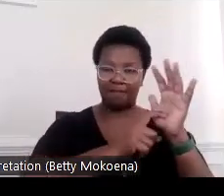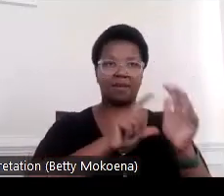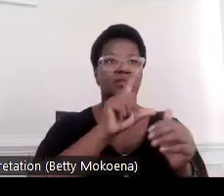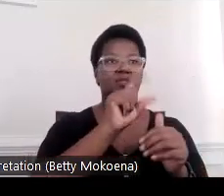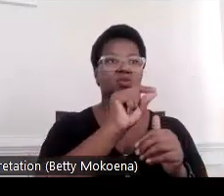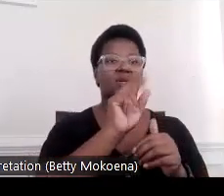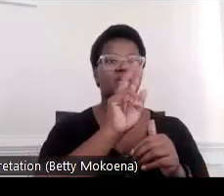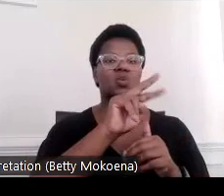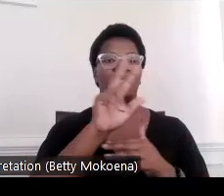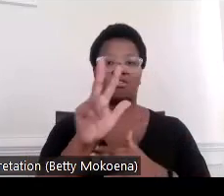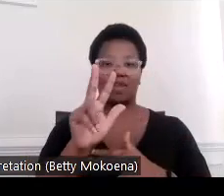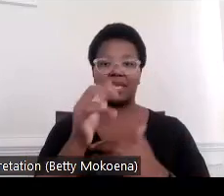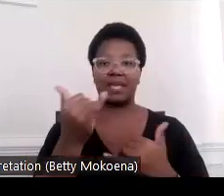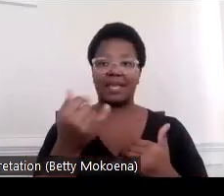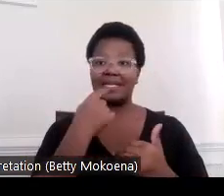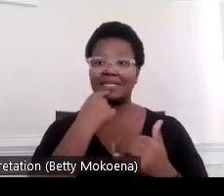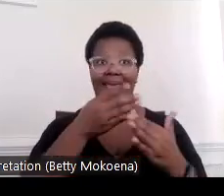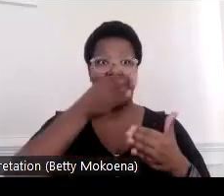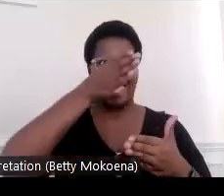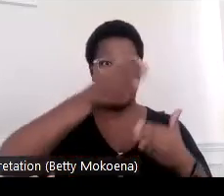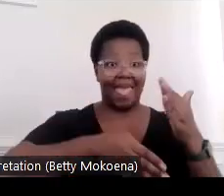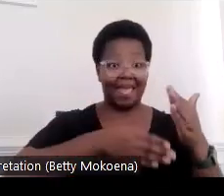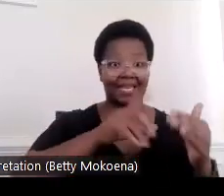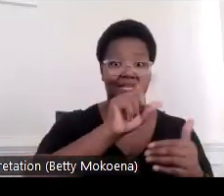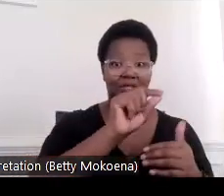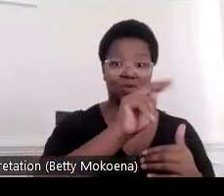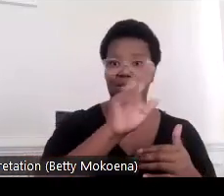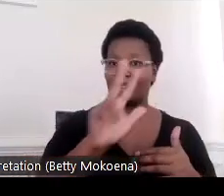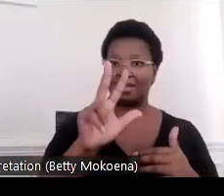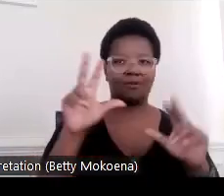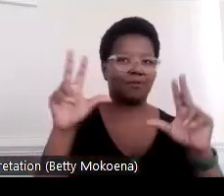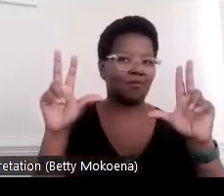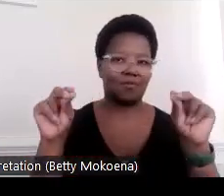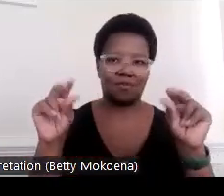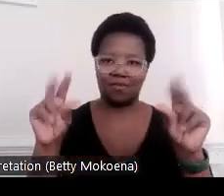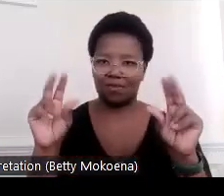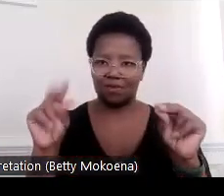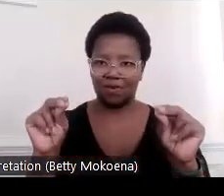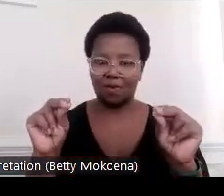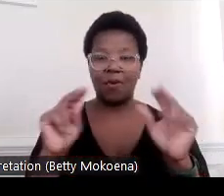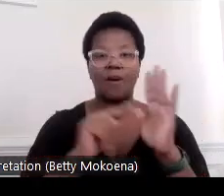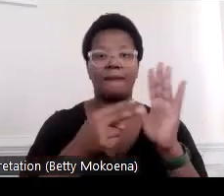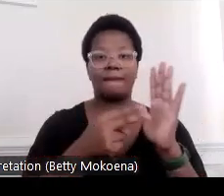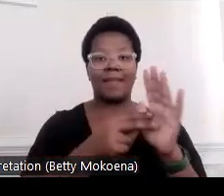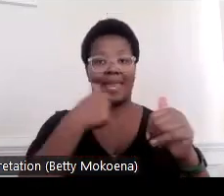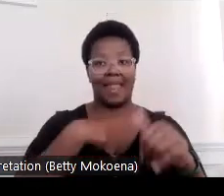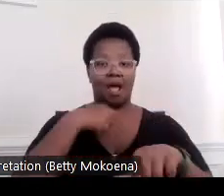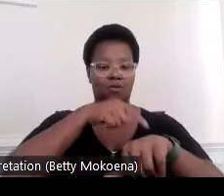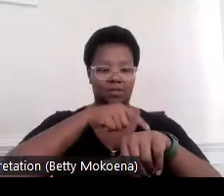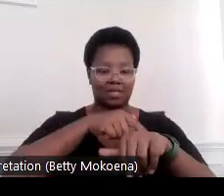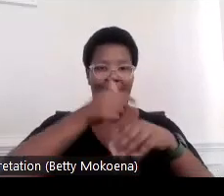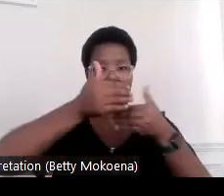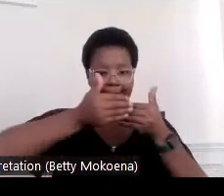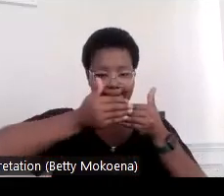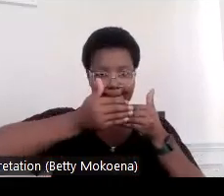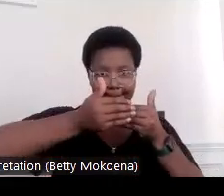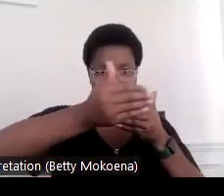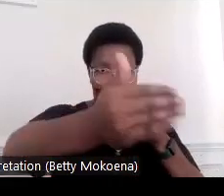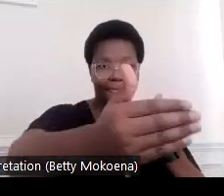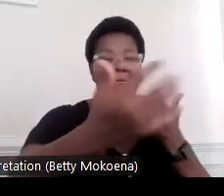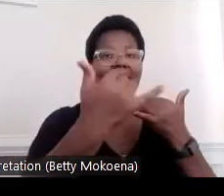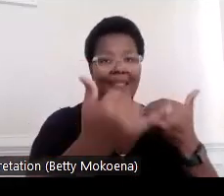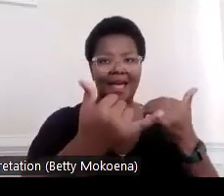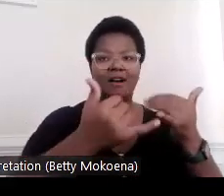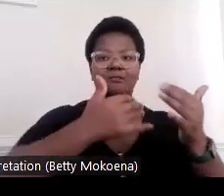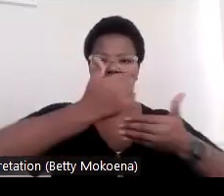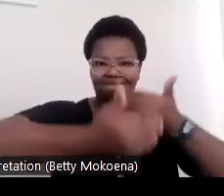y había visto yo una pregunta aquí si eso va a concluir en 2023 nada está concluyendo verdad solamente